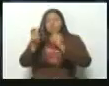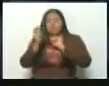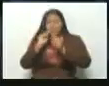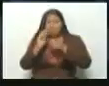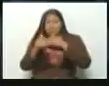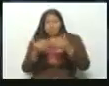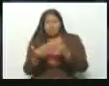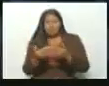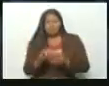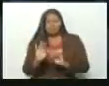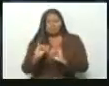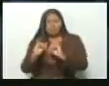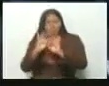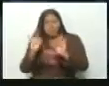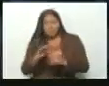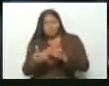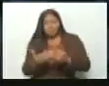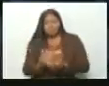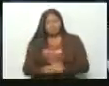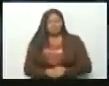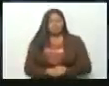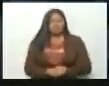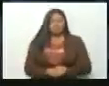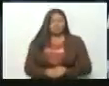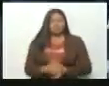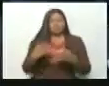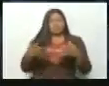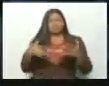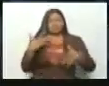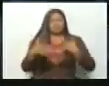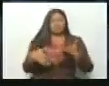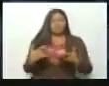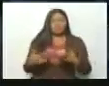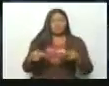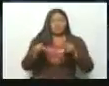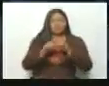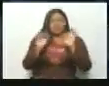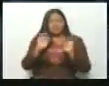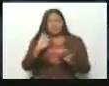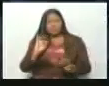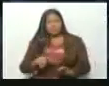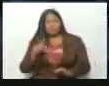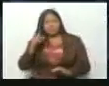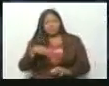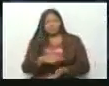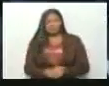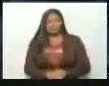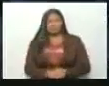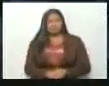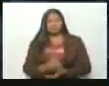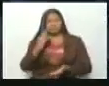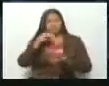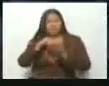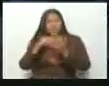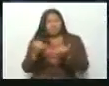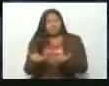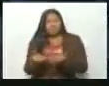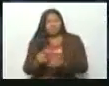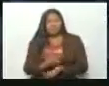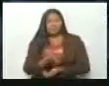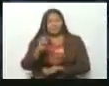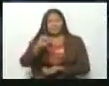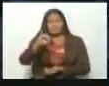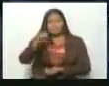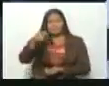tener ponencias de estos países y vamos a tener una gran actividad con ponentes de la talla de Miguel